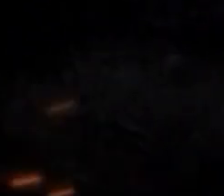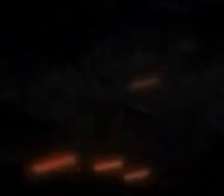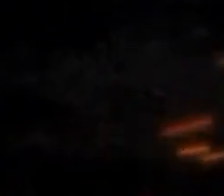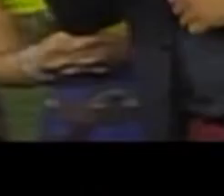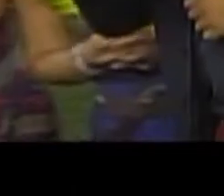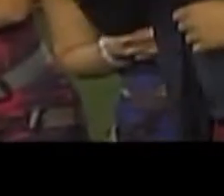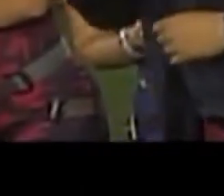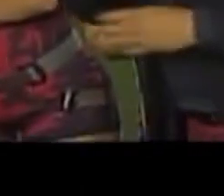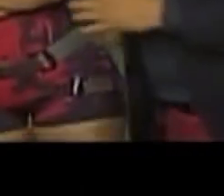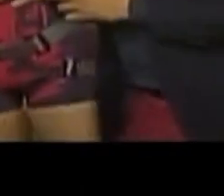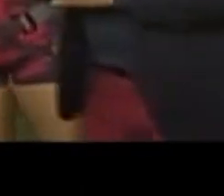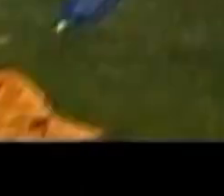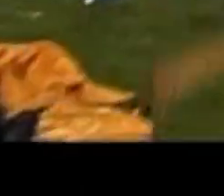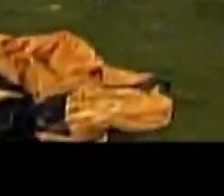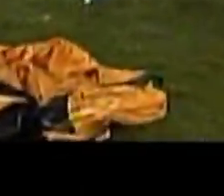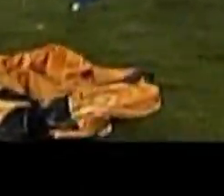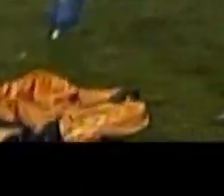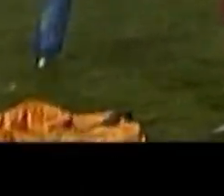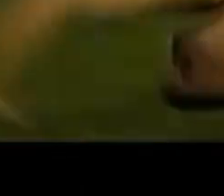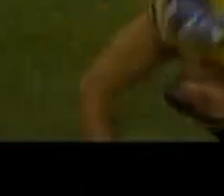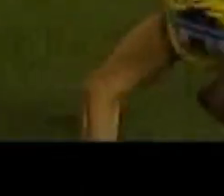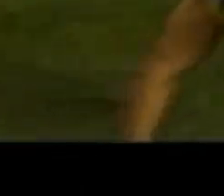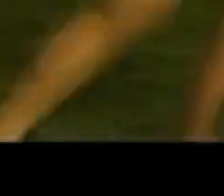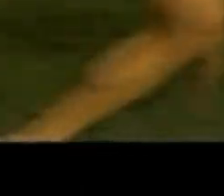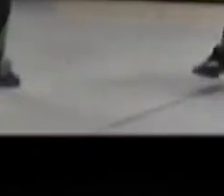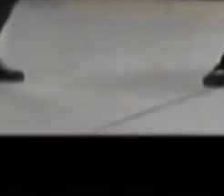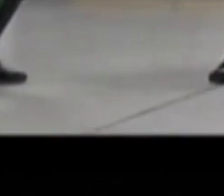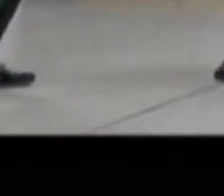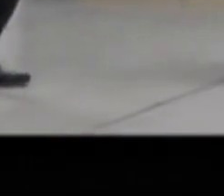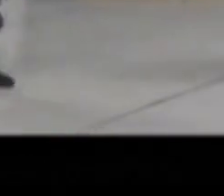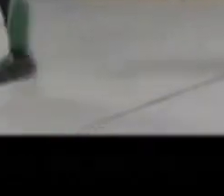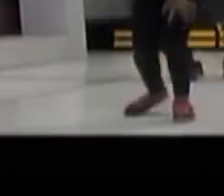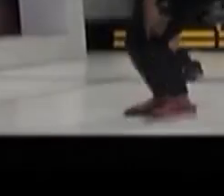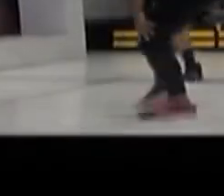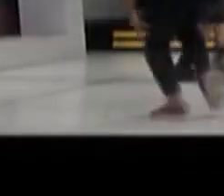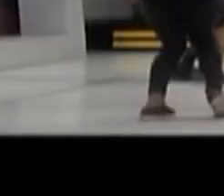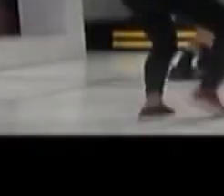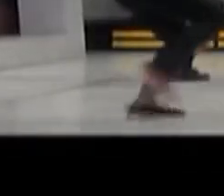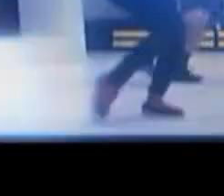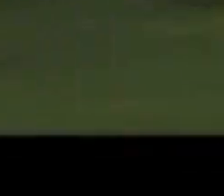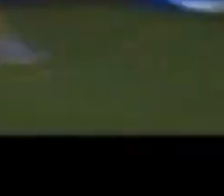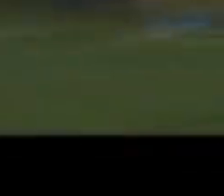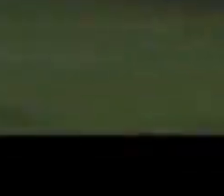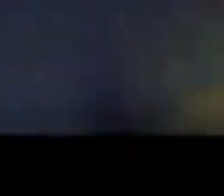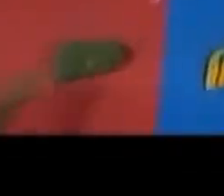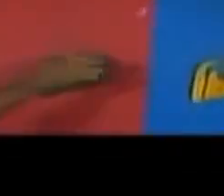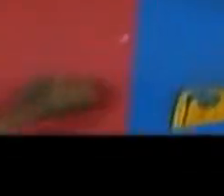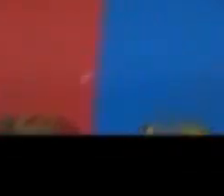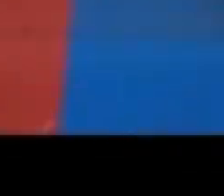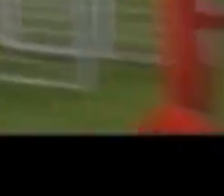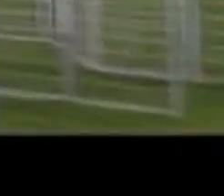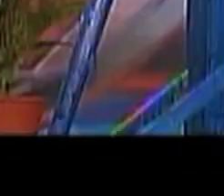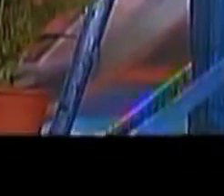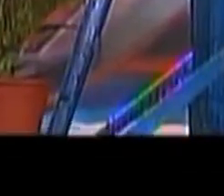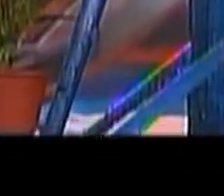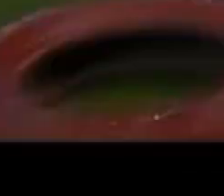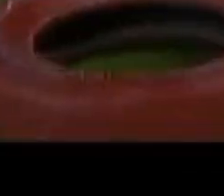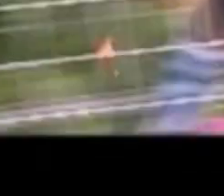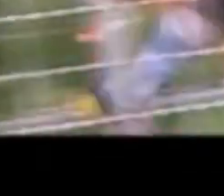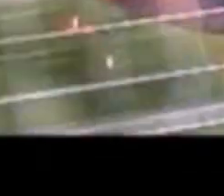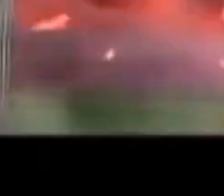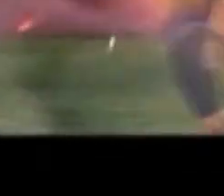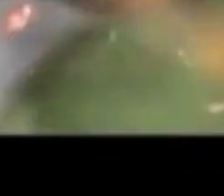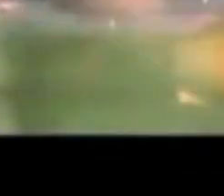Vengadores Junior. Ellos tendrán que demostrar que sí saben bailar salsa choque. Además, los